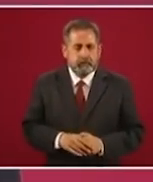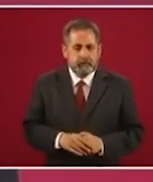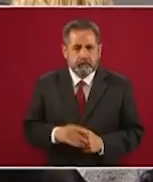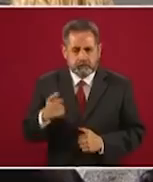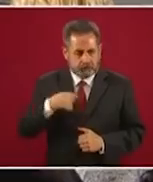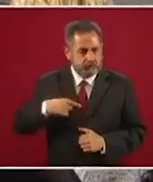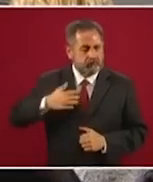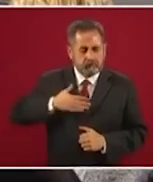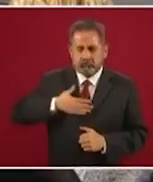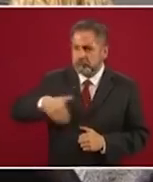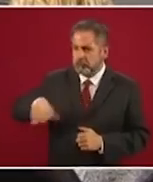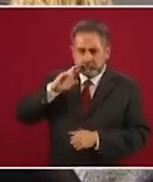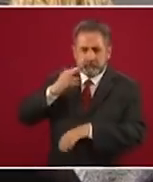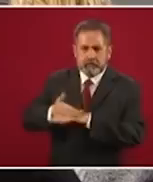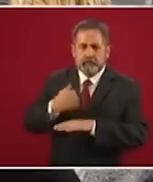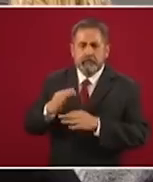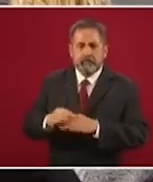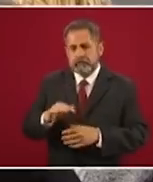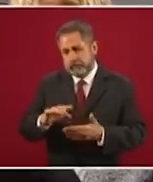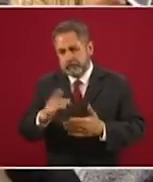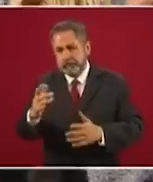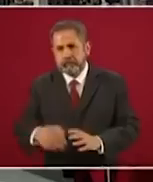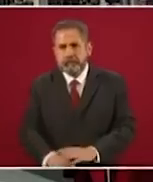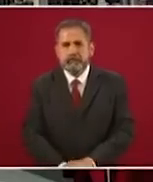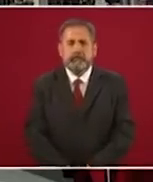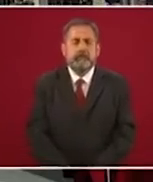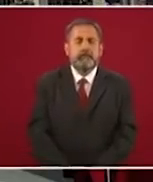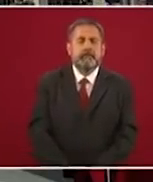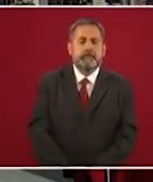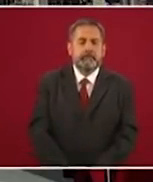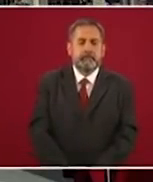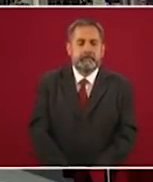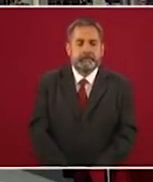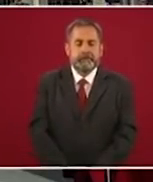Hacernos cargo nosotros. Gracias, presidente.